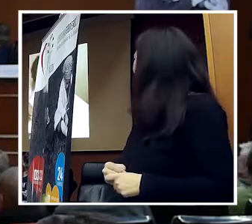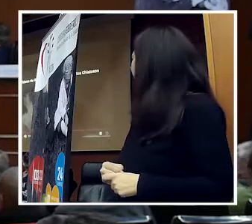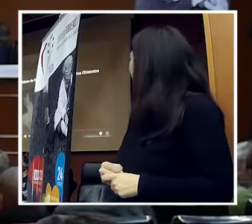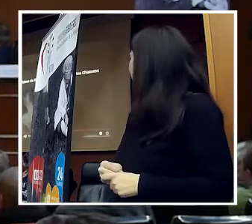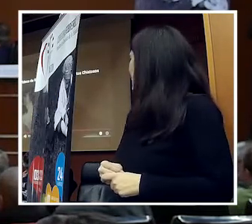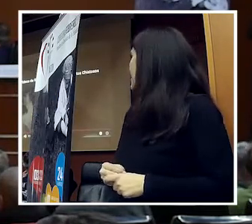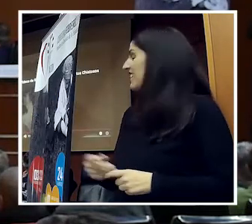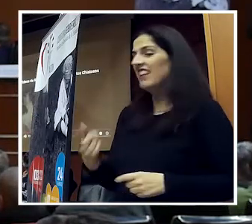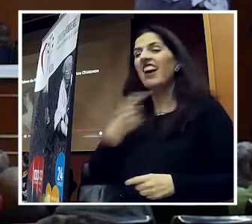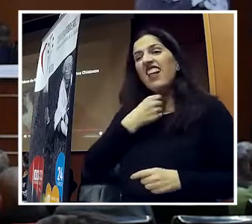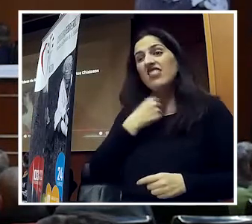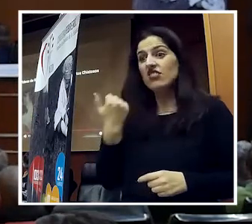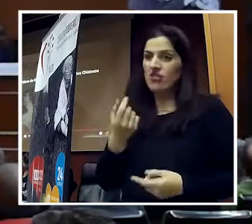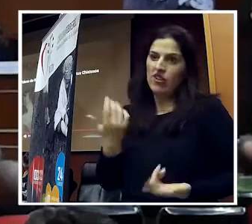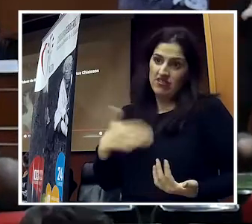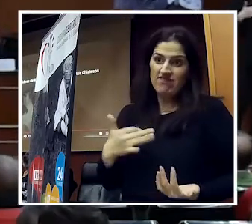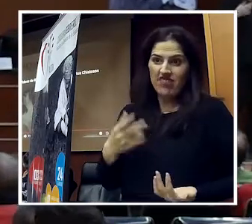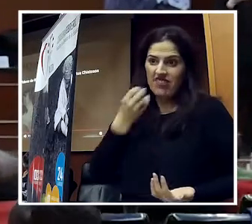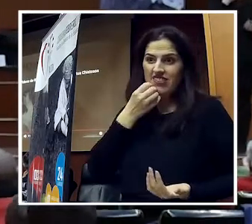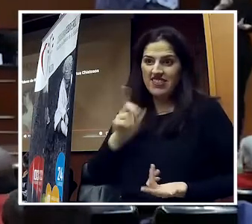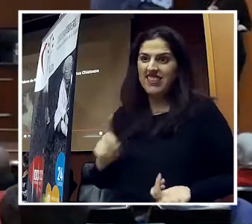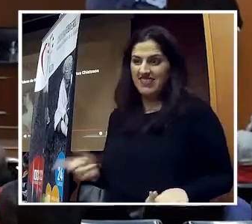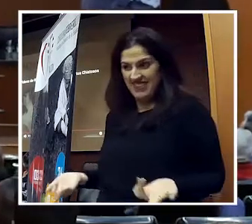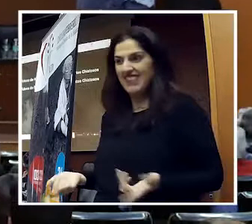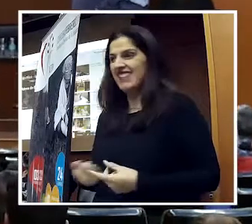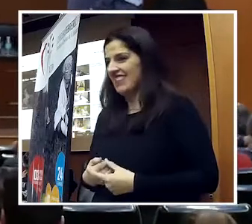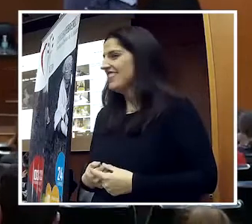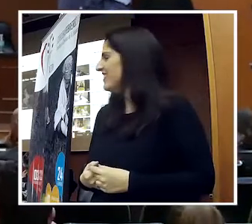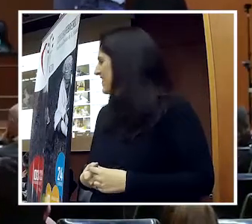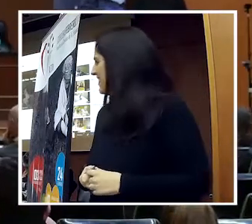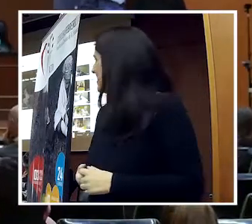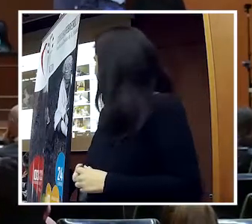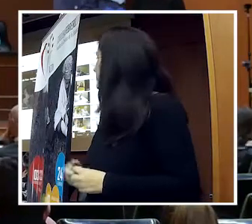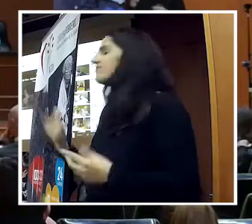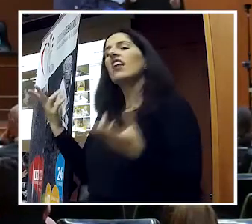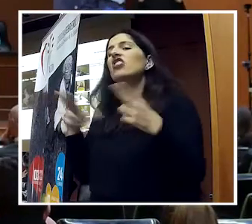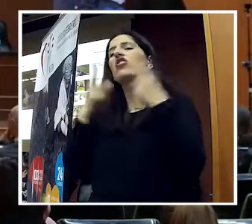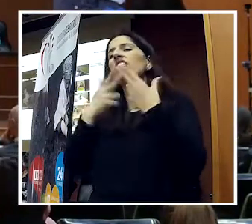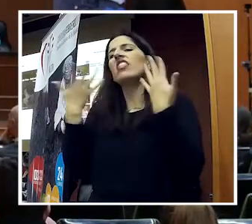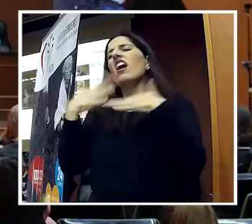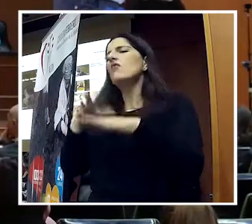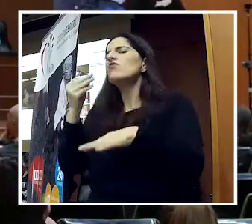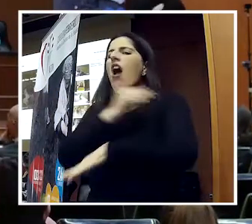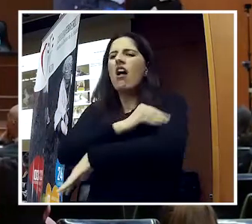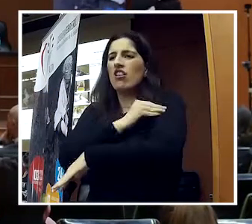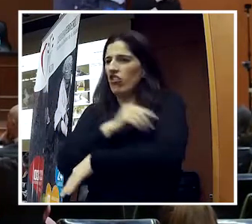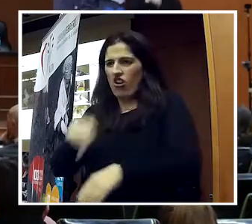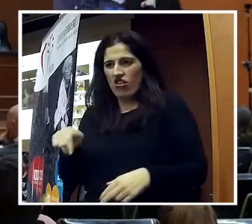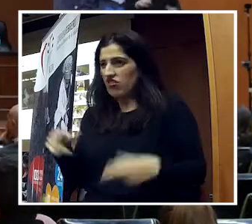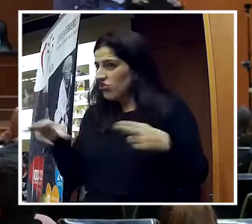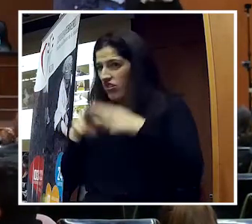eso ya es otra cosa, ¿no? Y me encantó cuando lo vi, y es verdad porque ciertamente, bueno, pues